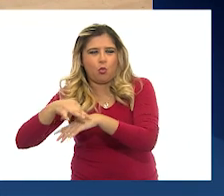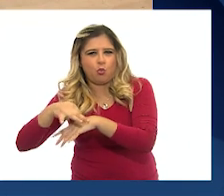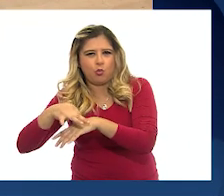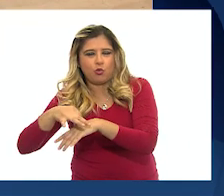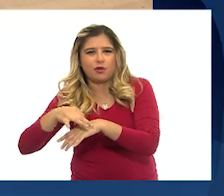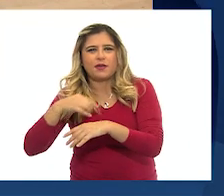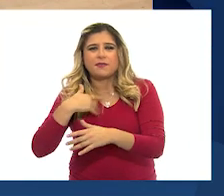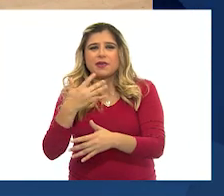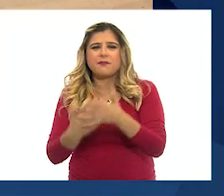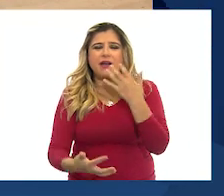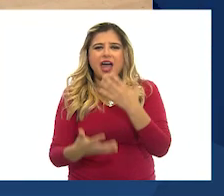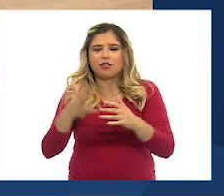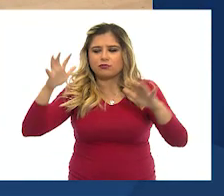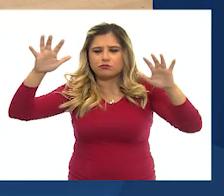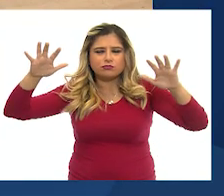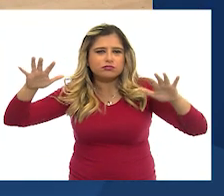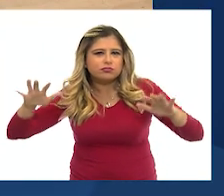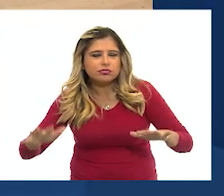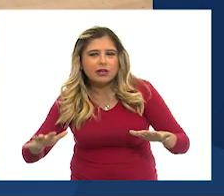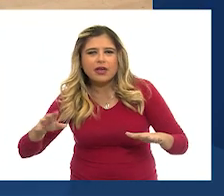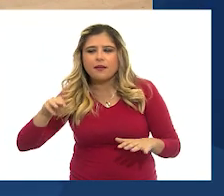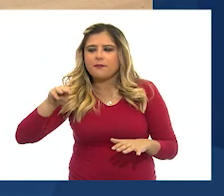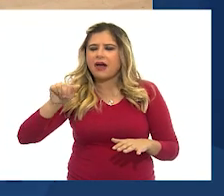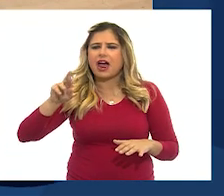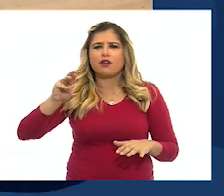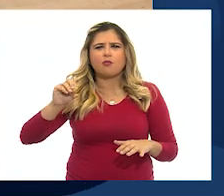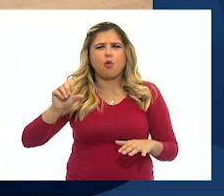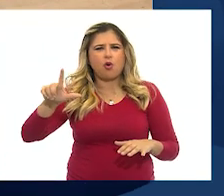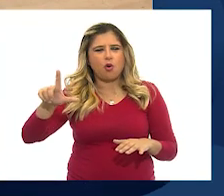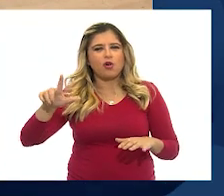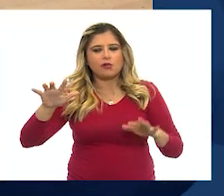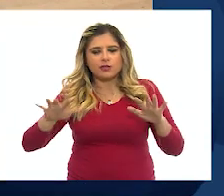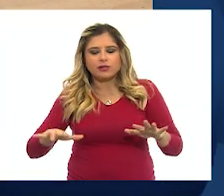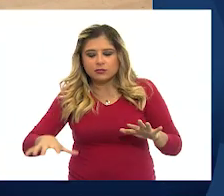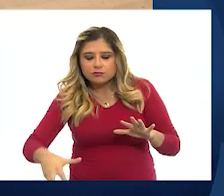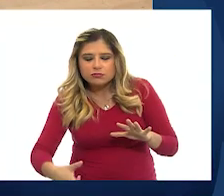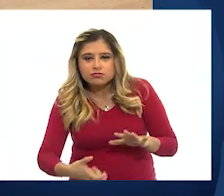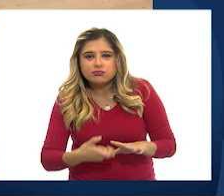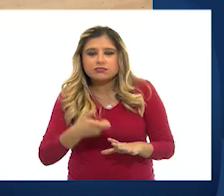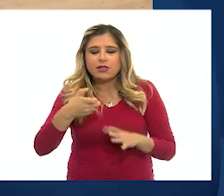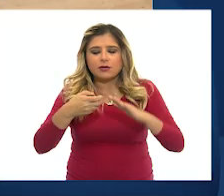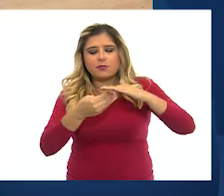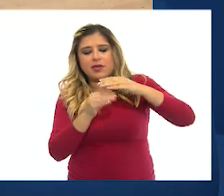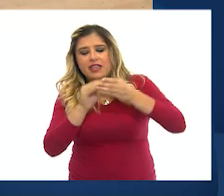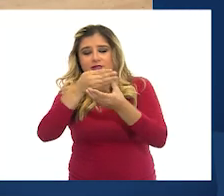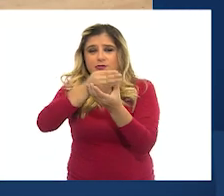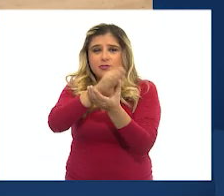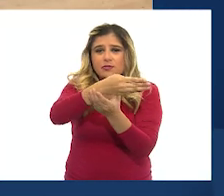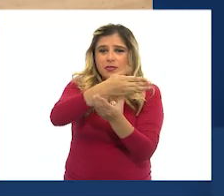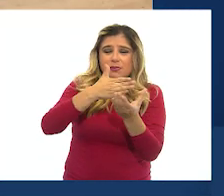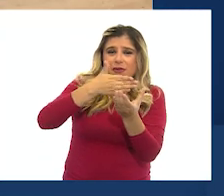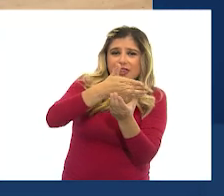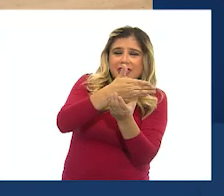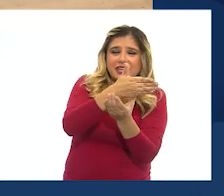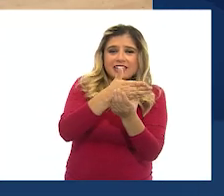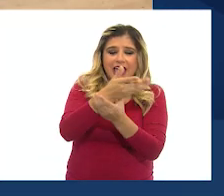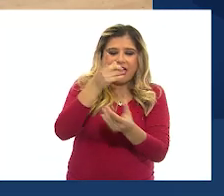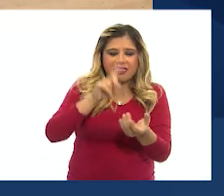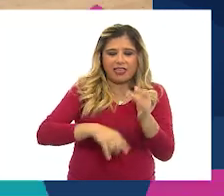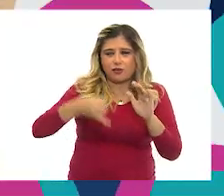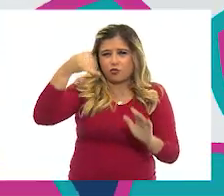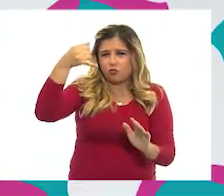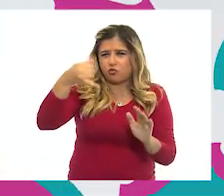mis manos en las losas de mármol y les entrego un pececillo que atrapo en las profundidades